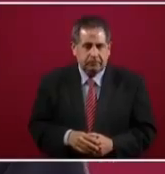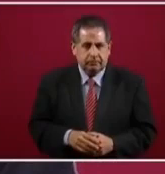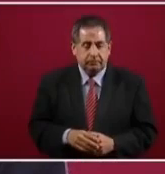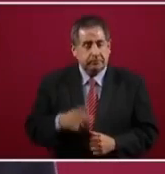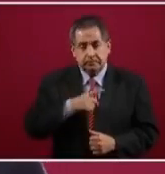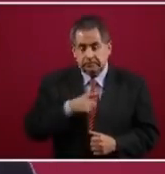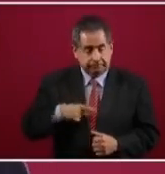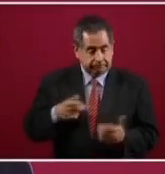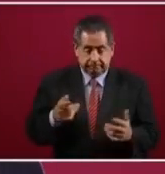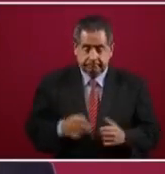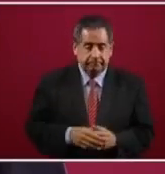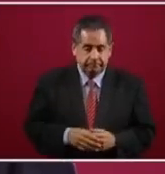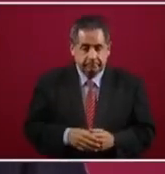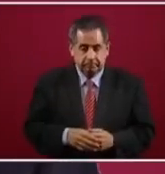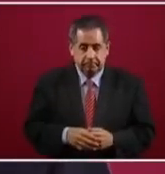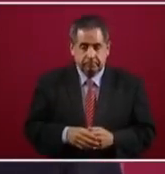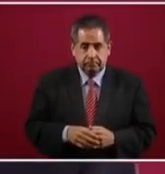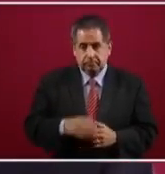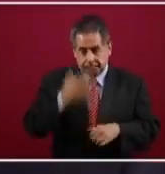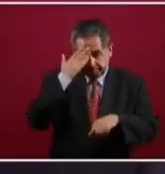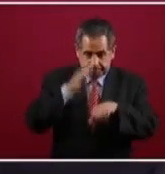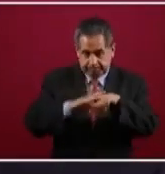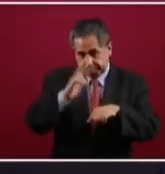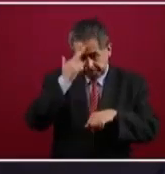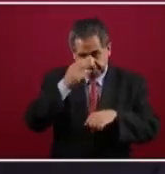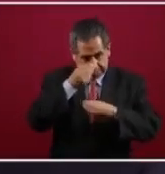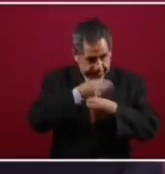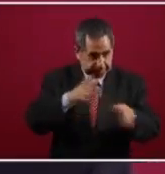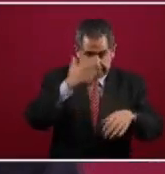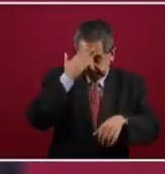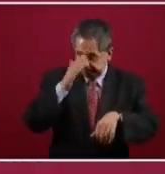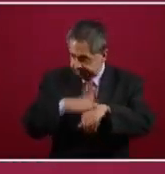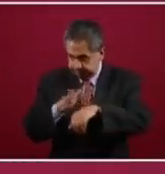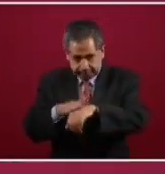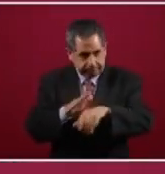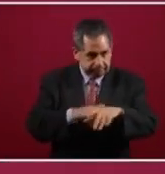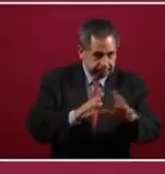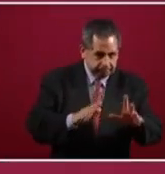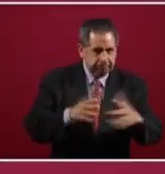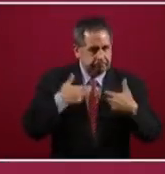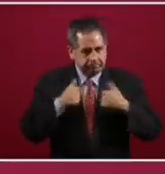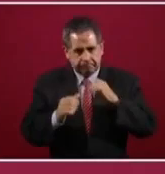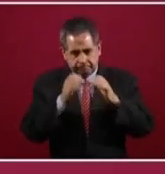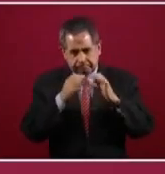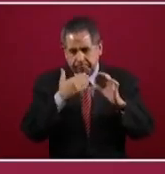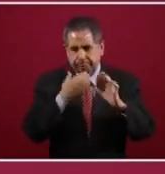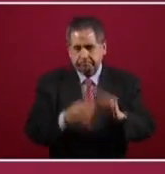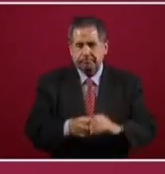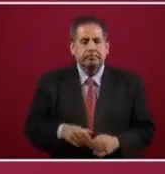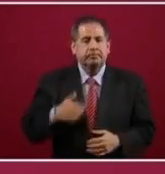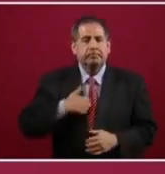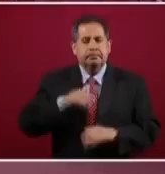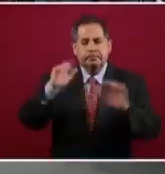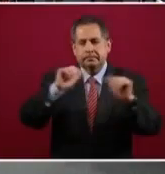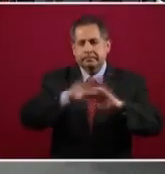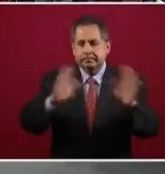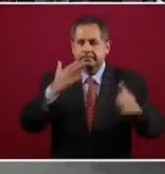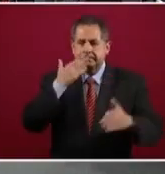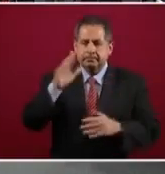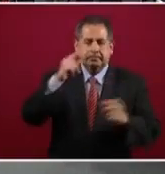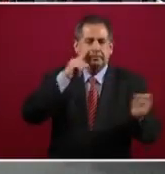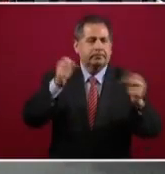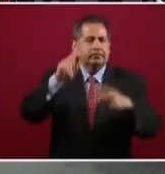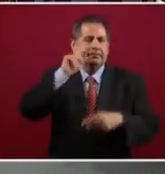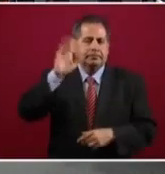tenemos que refrescar la memoria, porque si no, no nos entendemos. Bueno, ya por hoy estuvo bien, nos